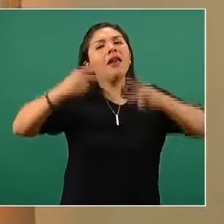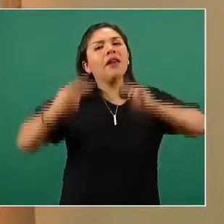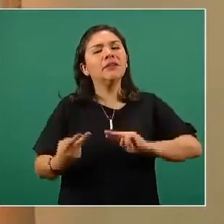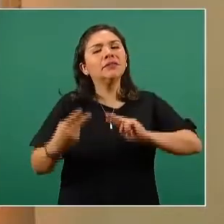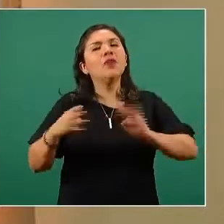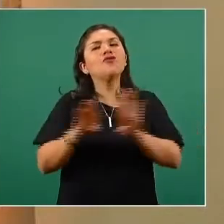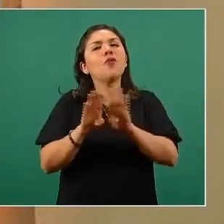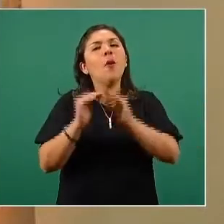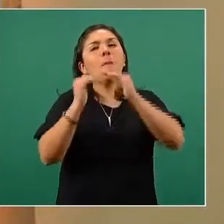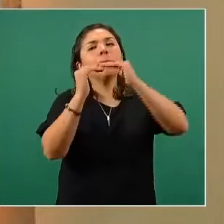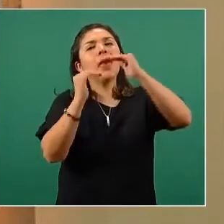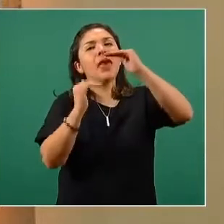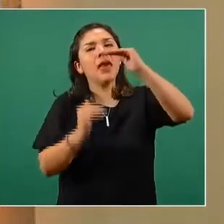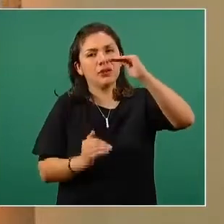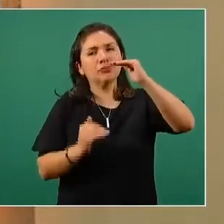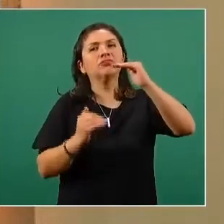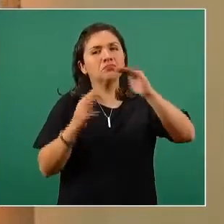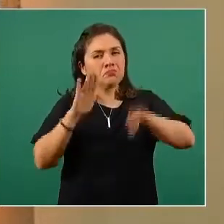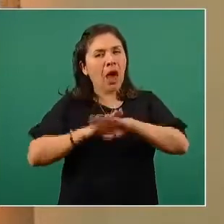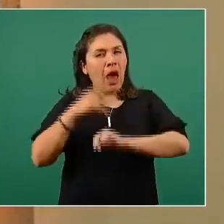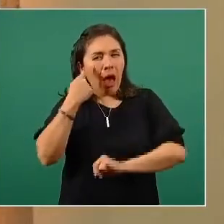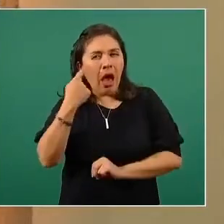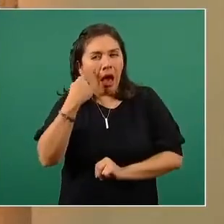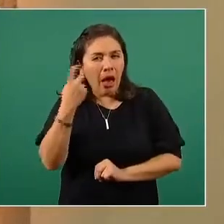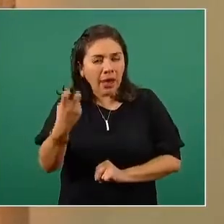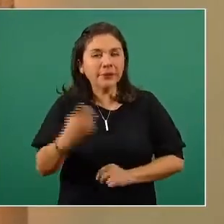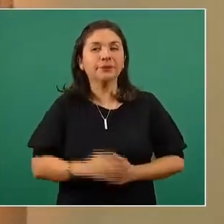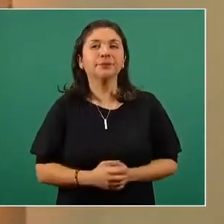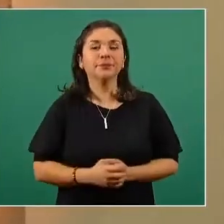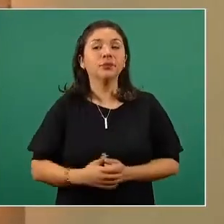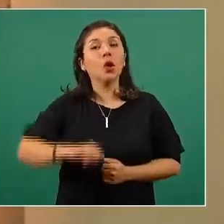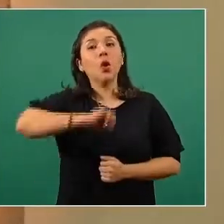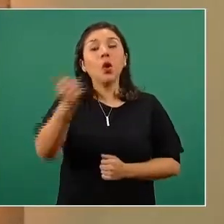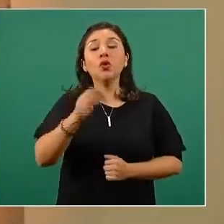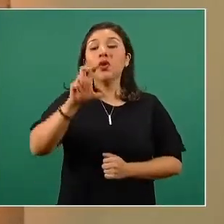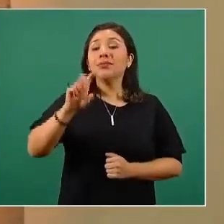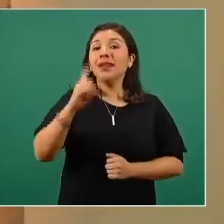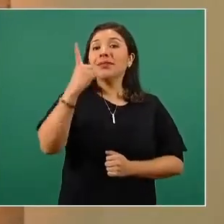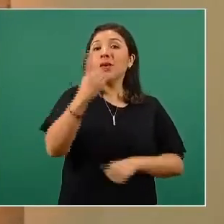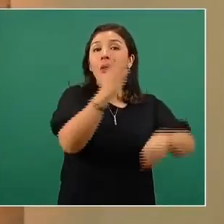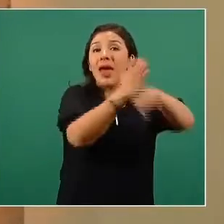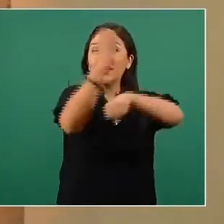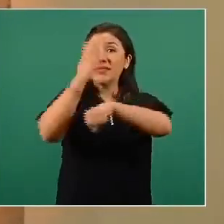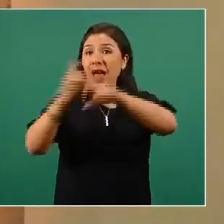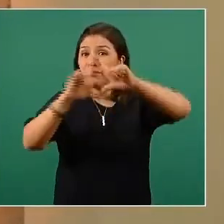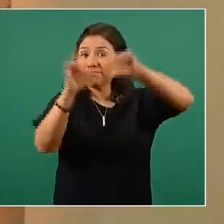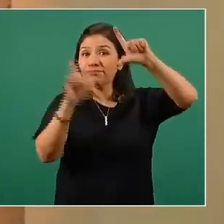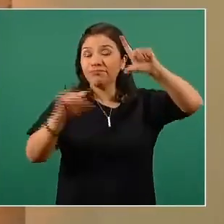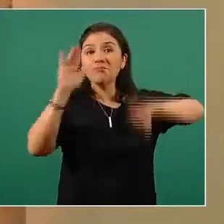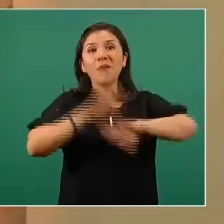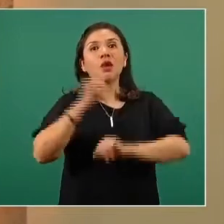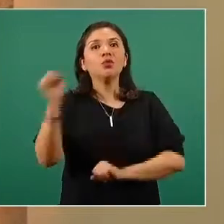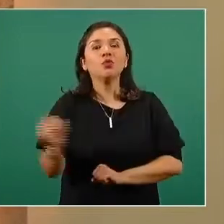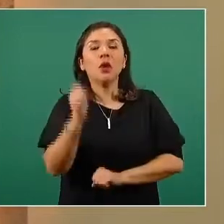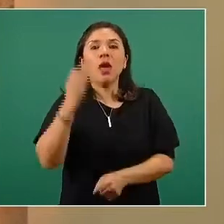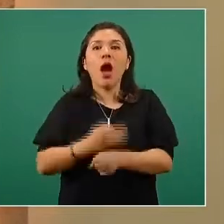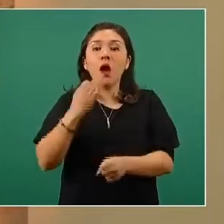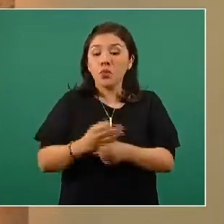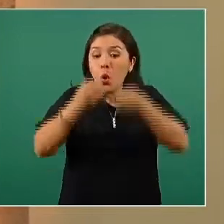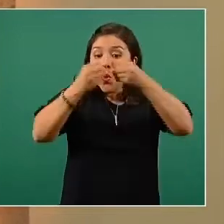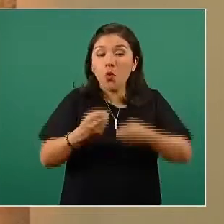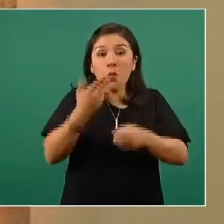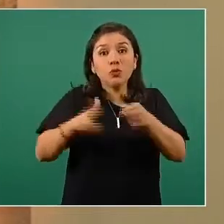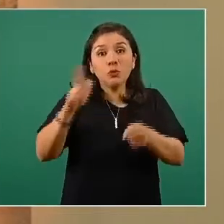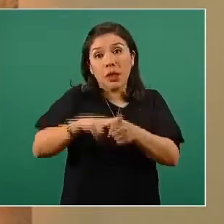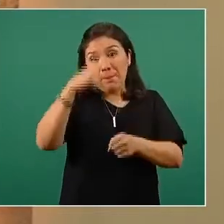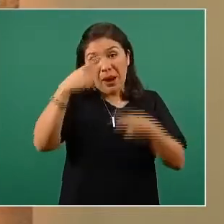va con tendencia a la baja. Y ya en 31 entidades federativas, afortunadamente, la ocupación hospitalaria